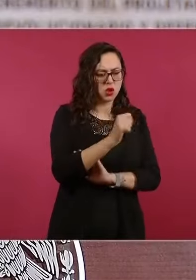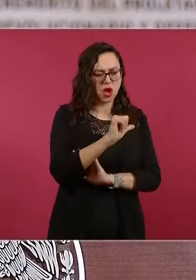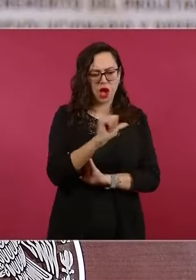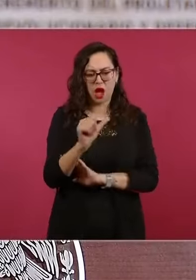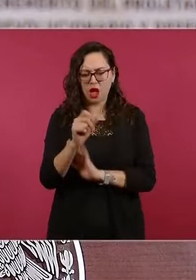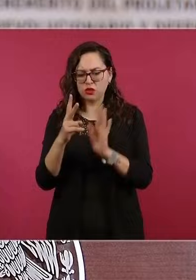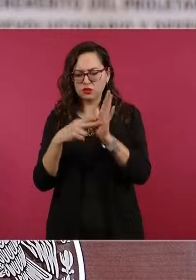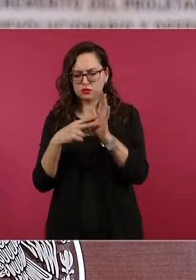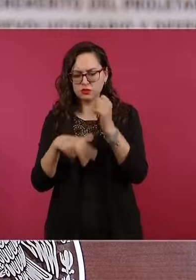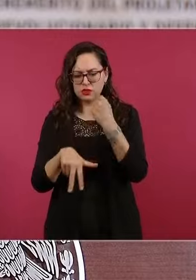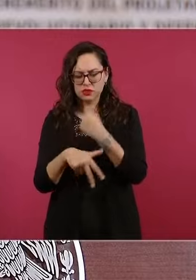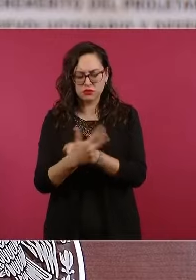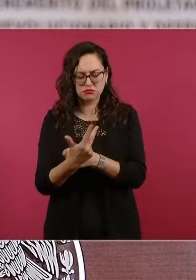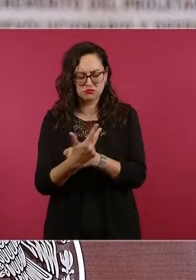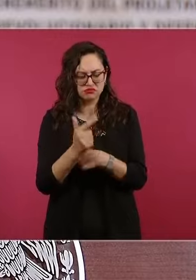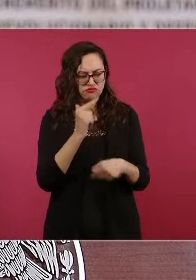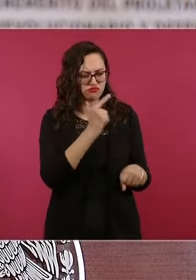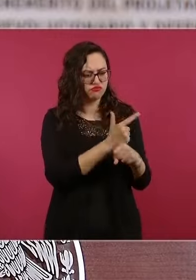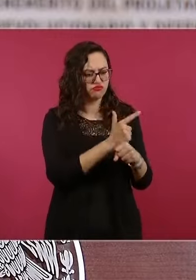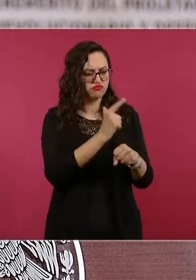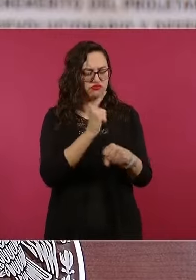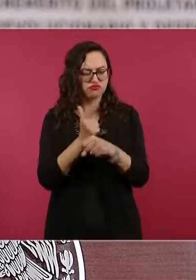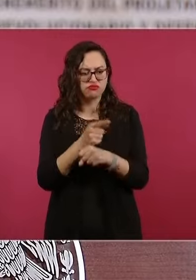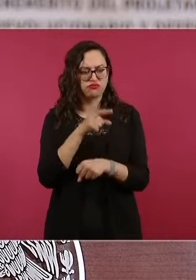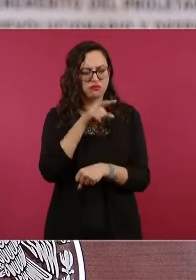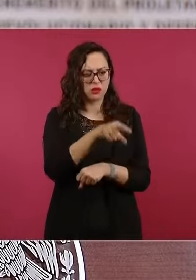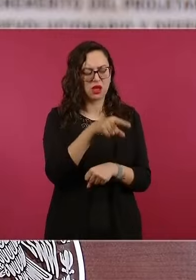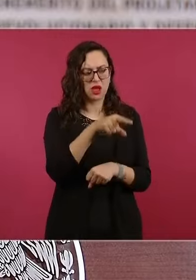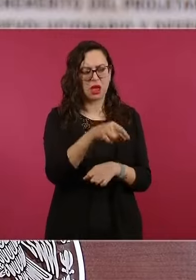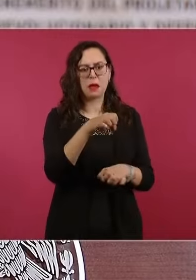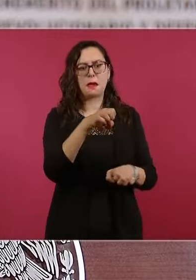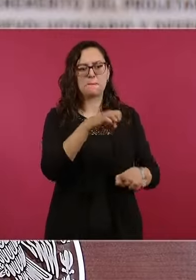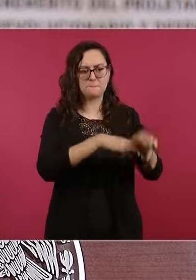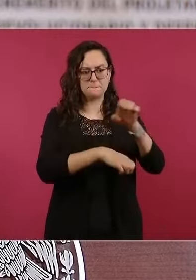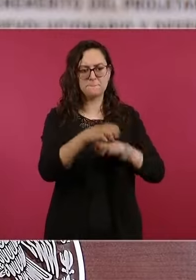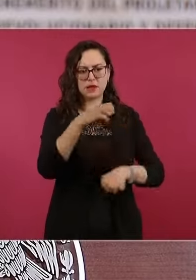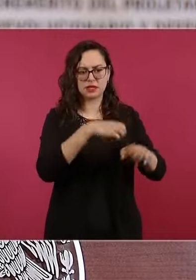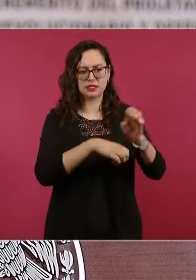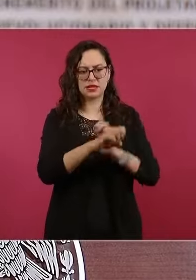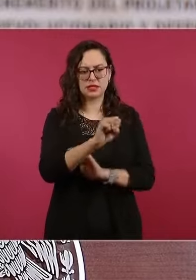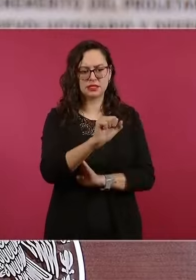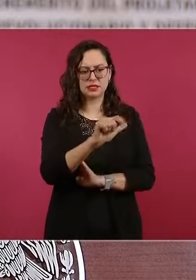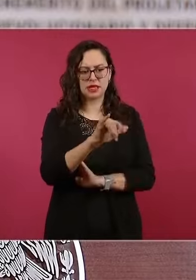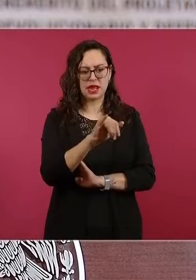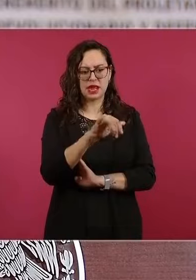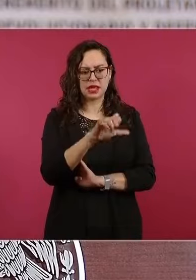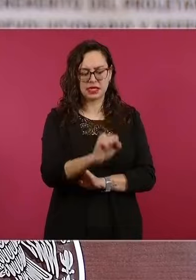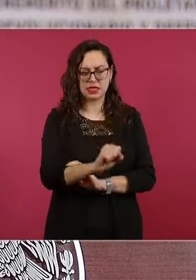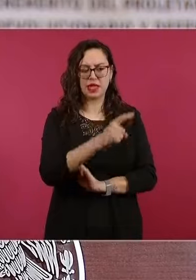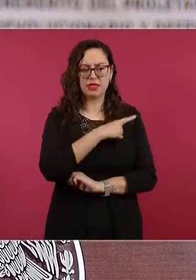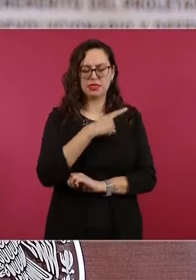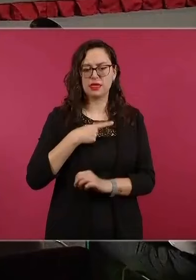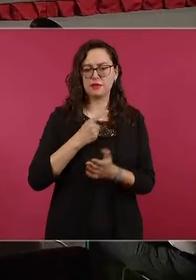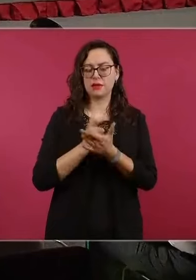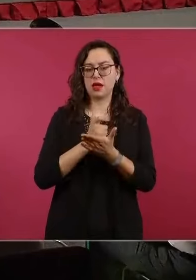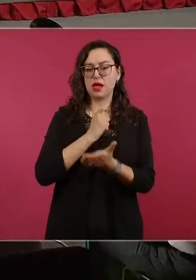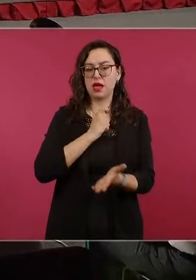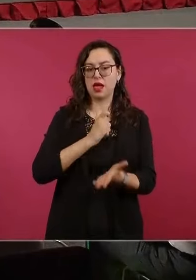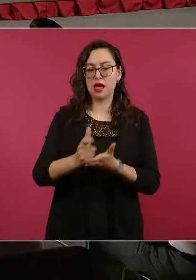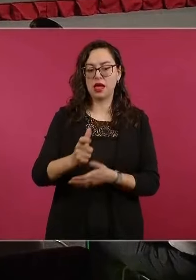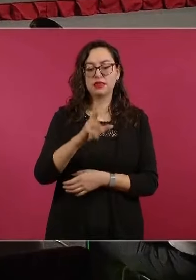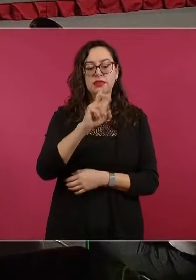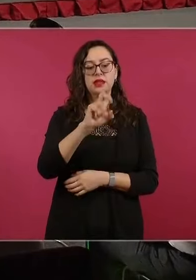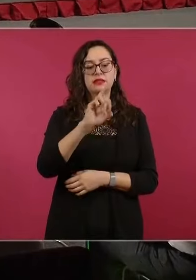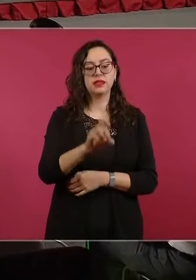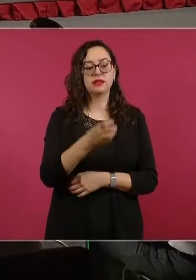concluyó que dos empresas de este grupo empresarial adeudaban cerca de 33 mil millones